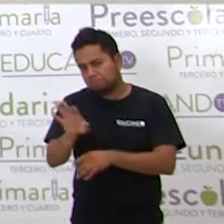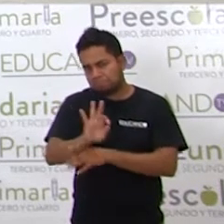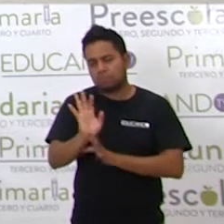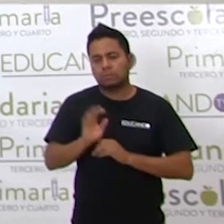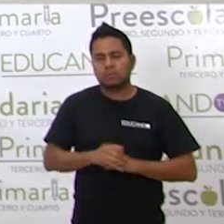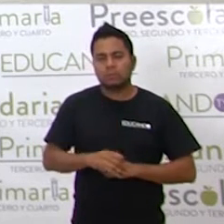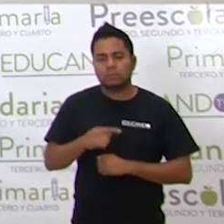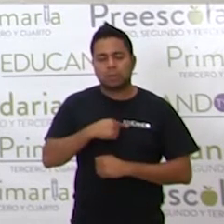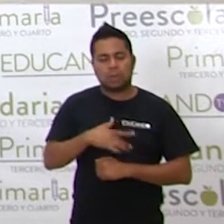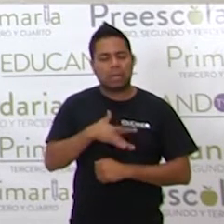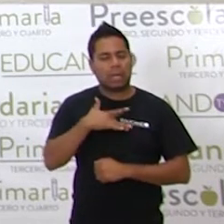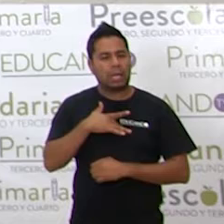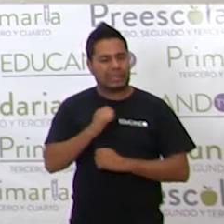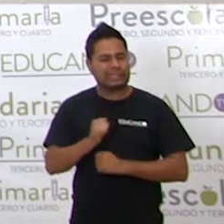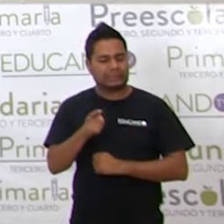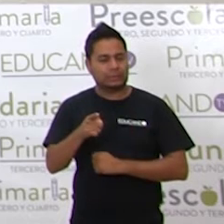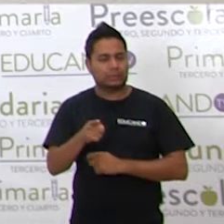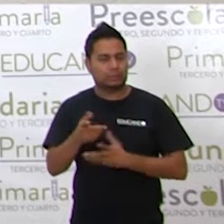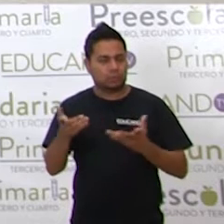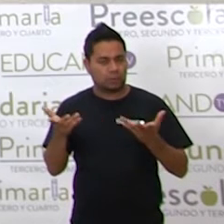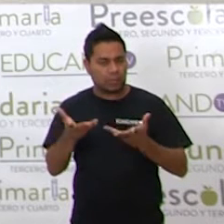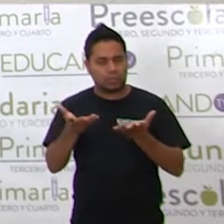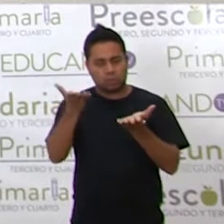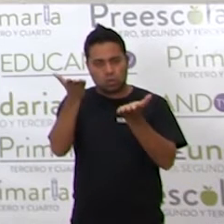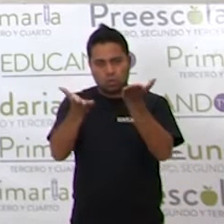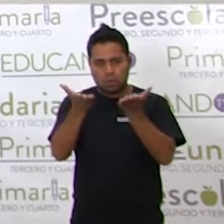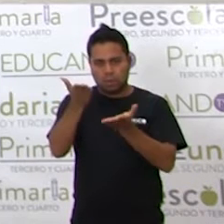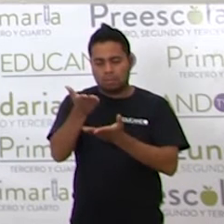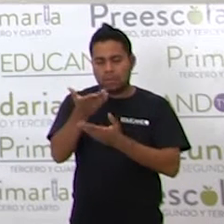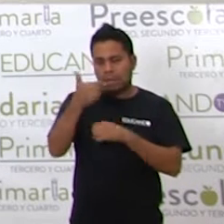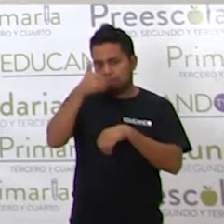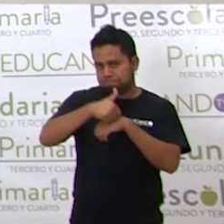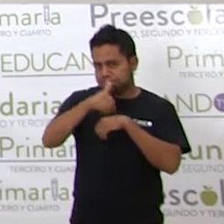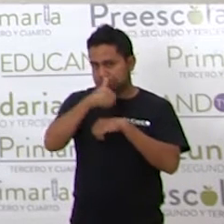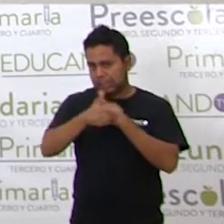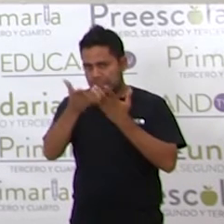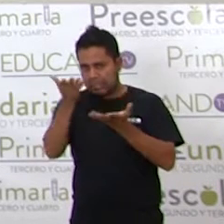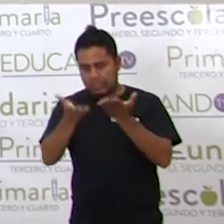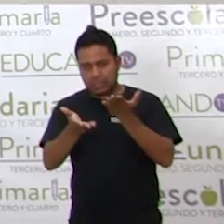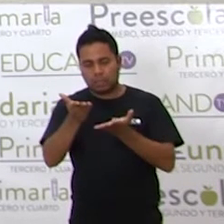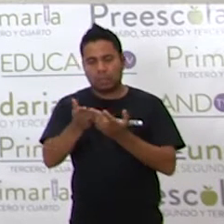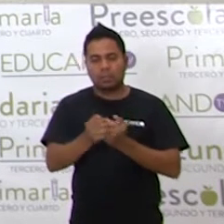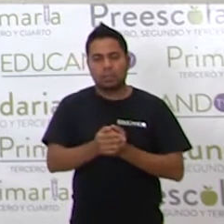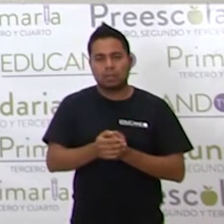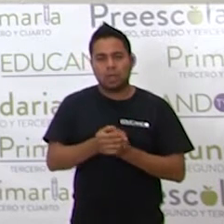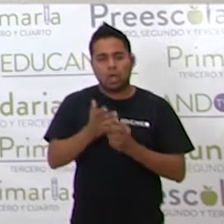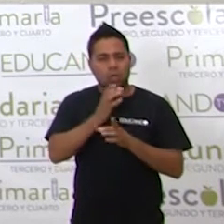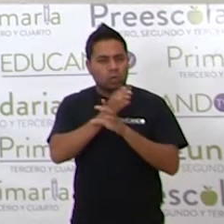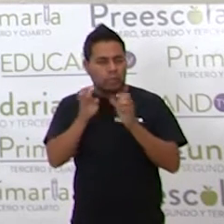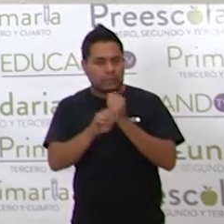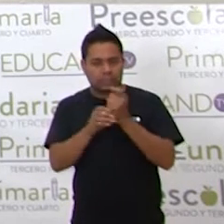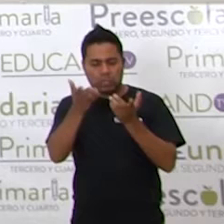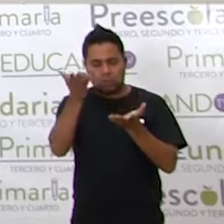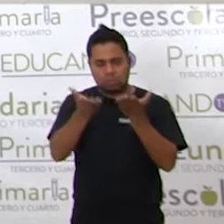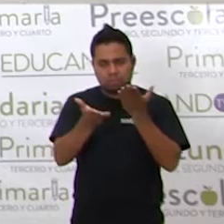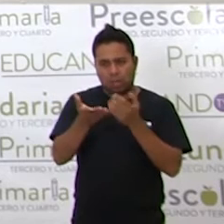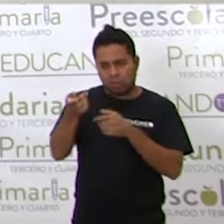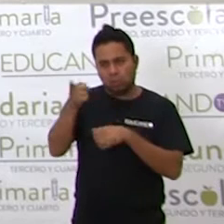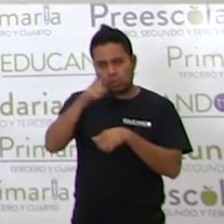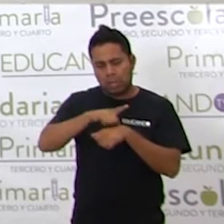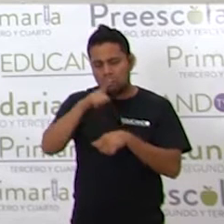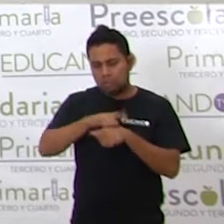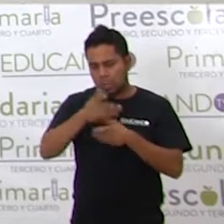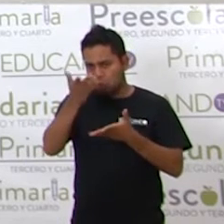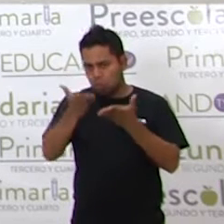Eso te lo aseguro. Comparar cantidades. Comparar cosas. Todos los días